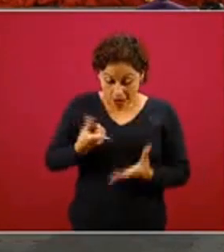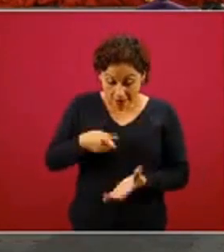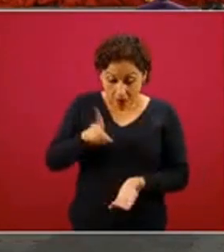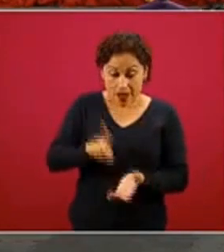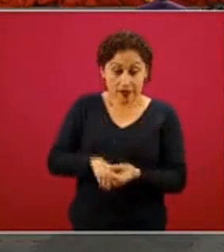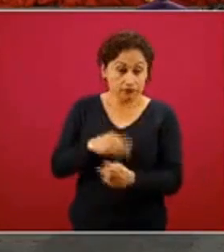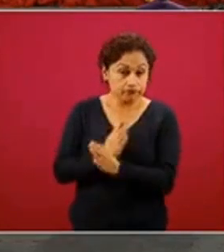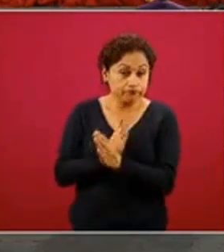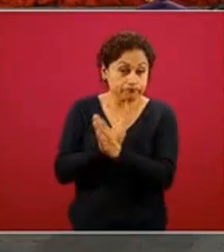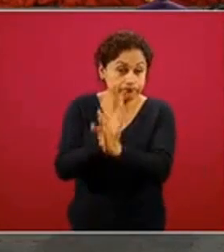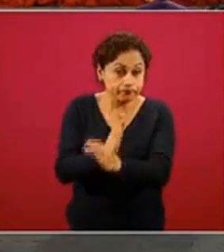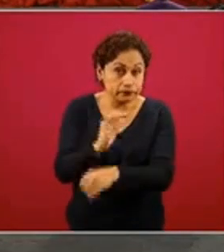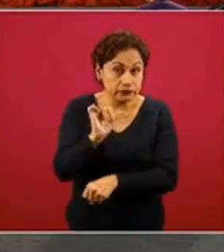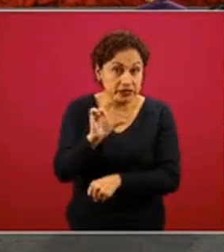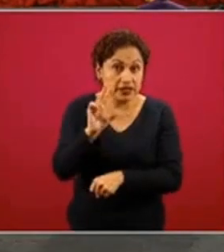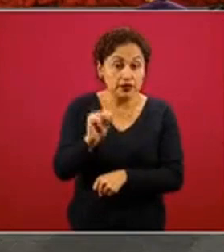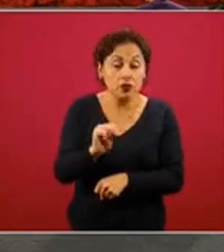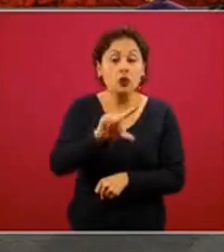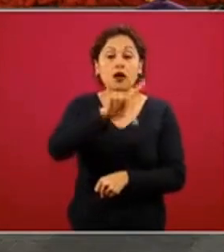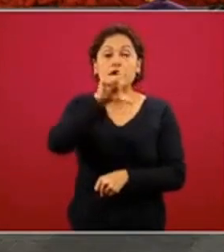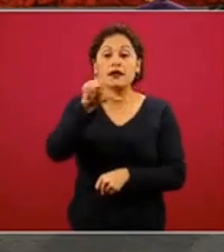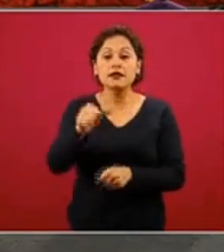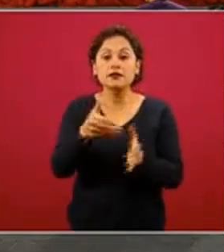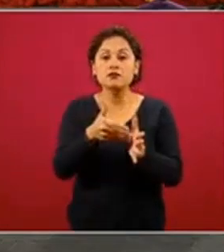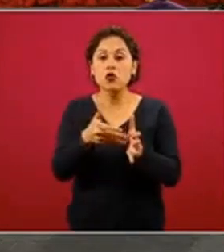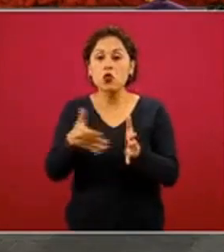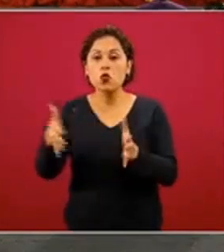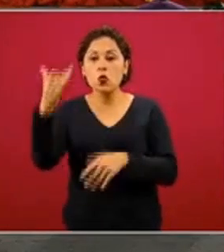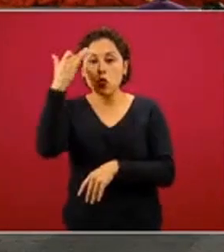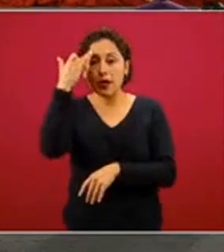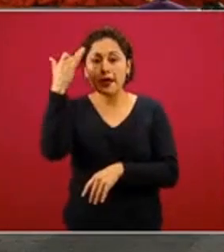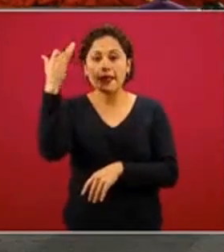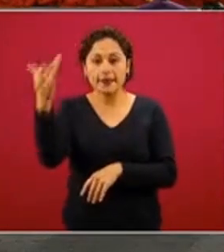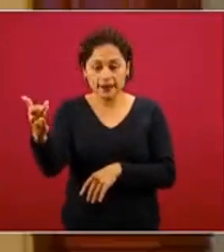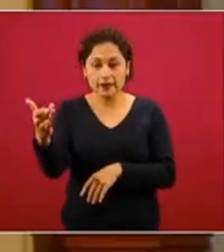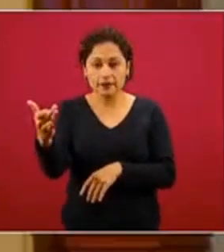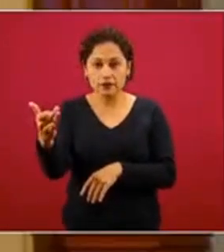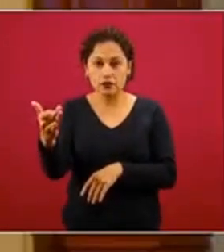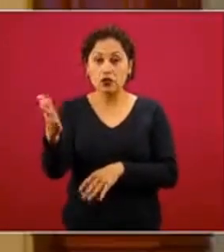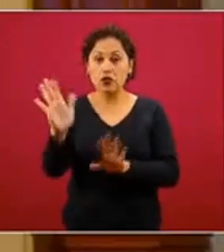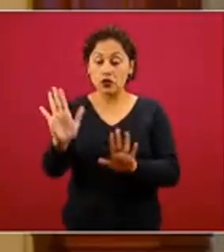de la enfermedad. El fenotipo es lo que recogen los médicos, lo que recogemos en